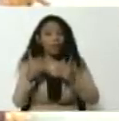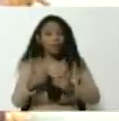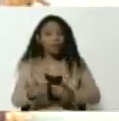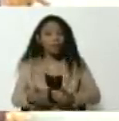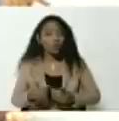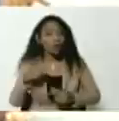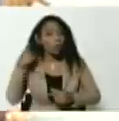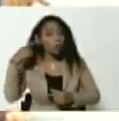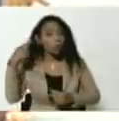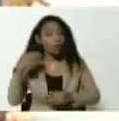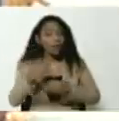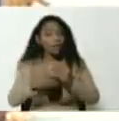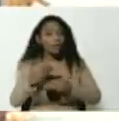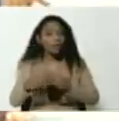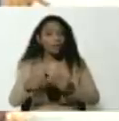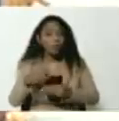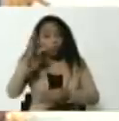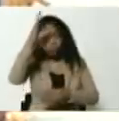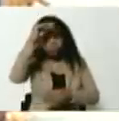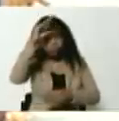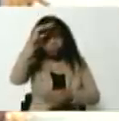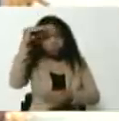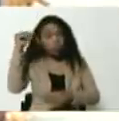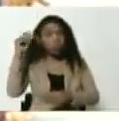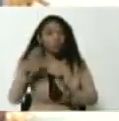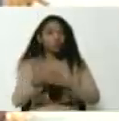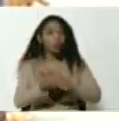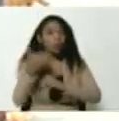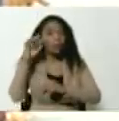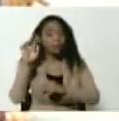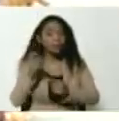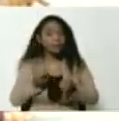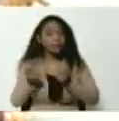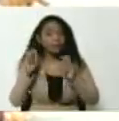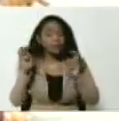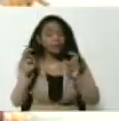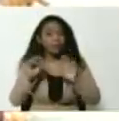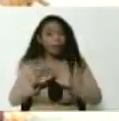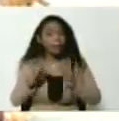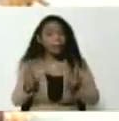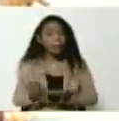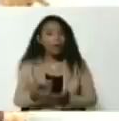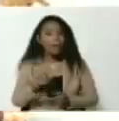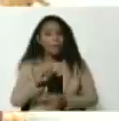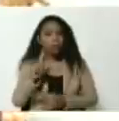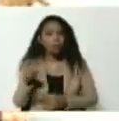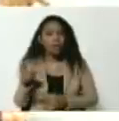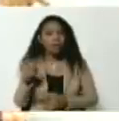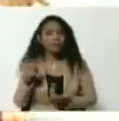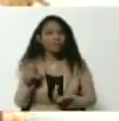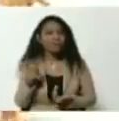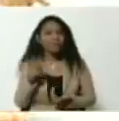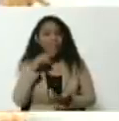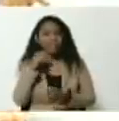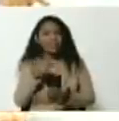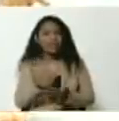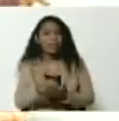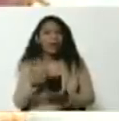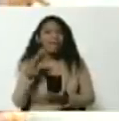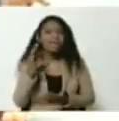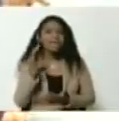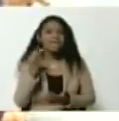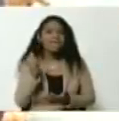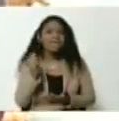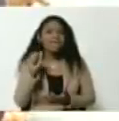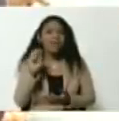locas, psicóticas que Donald Trump perpetró respecto al manejo de la pandemia. Vayan y pregúntenle a este señor Fauci, creo que es que se llama, de todo lo que